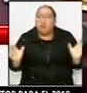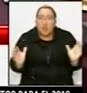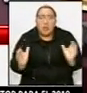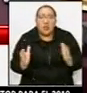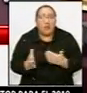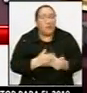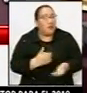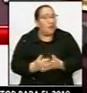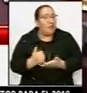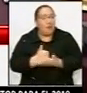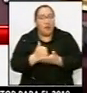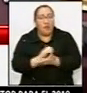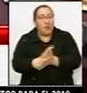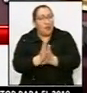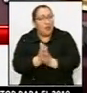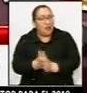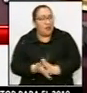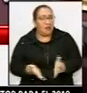Para este agricultor